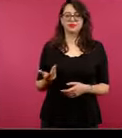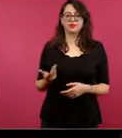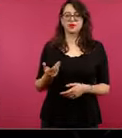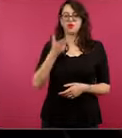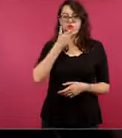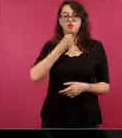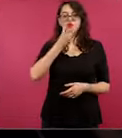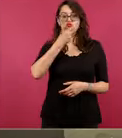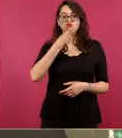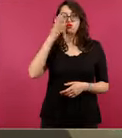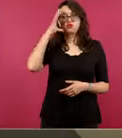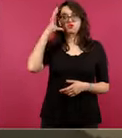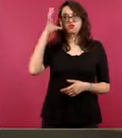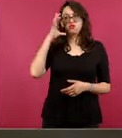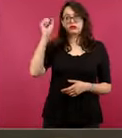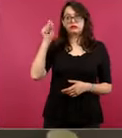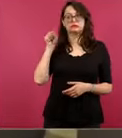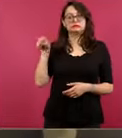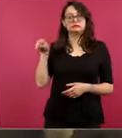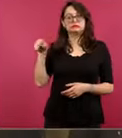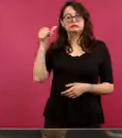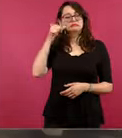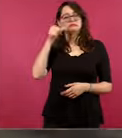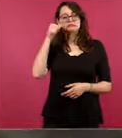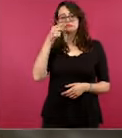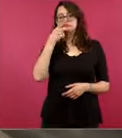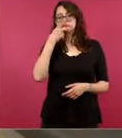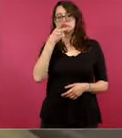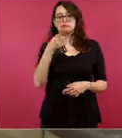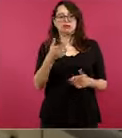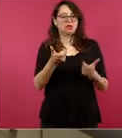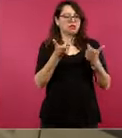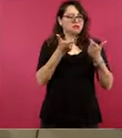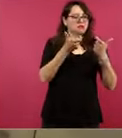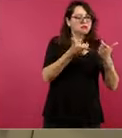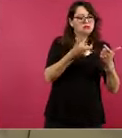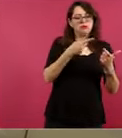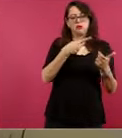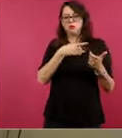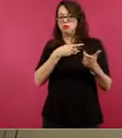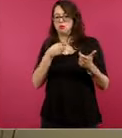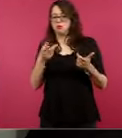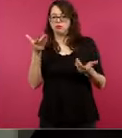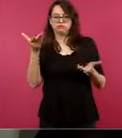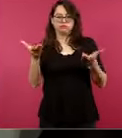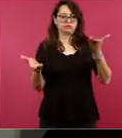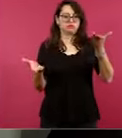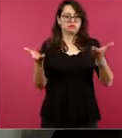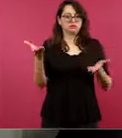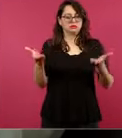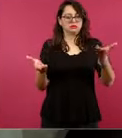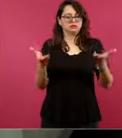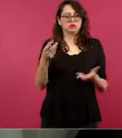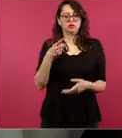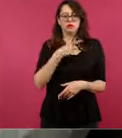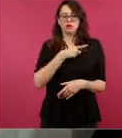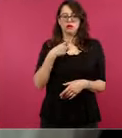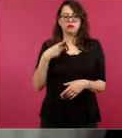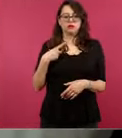la indigencia y la opulencia, moderar la indigencia y la opulencia.